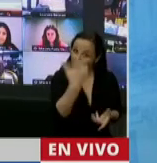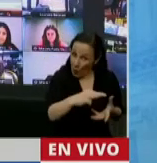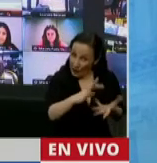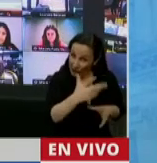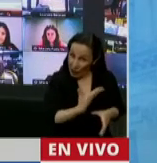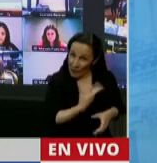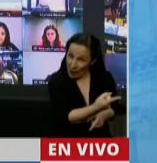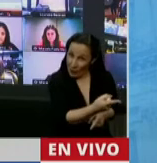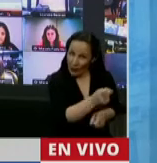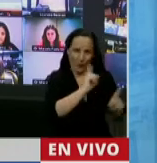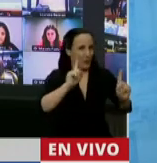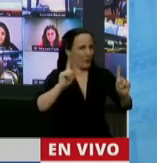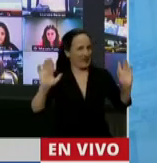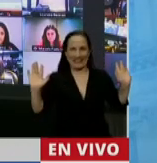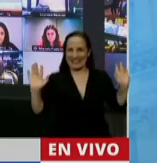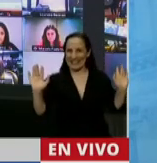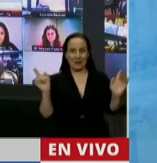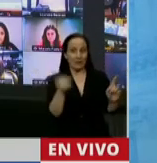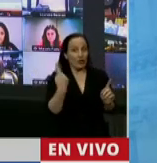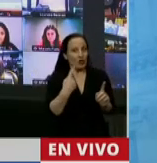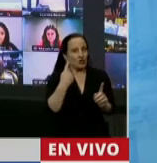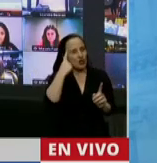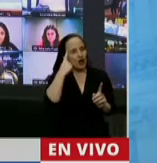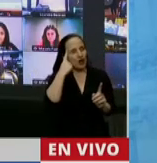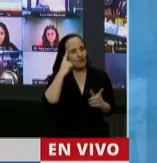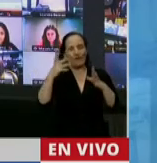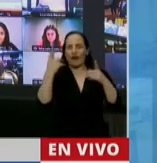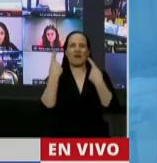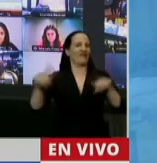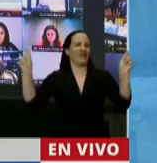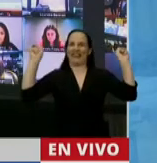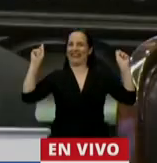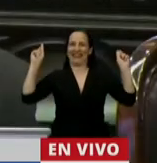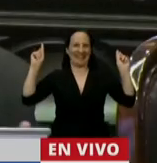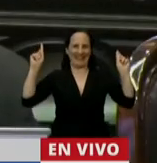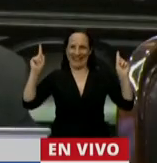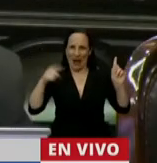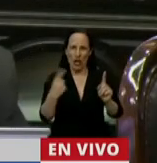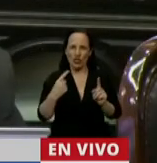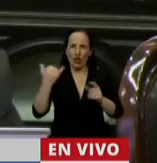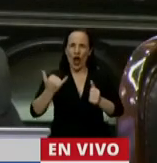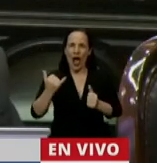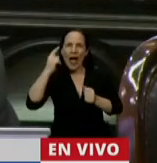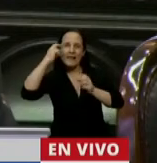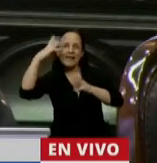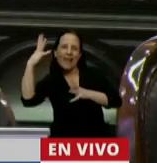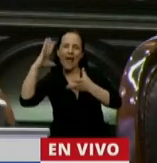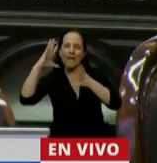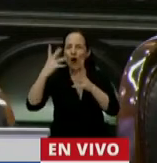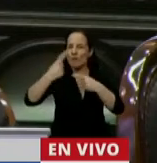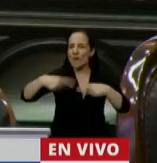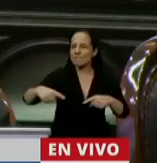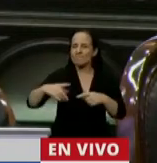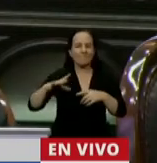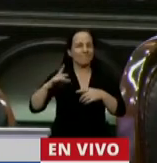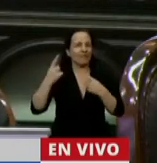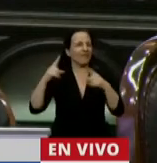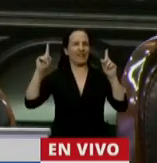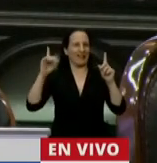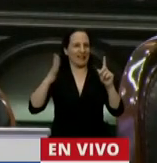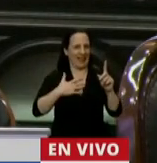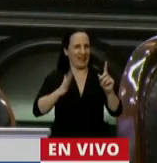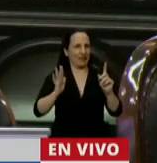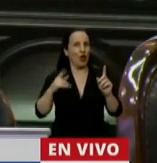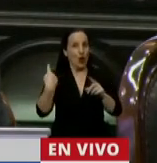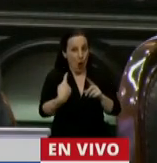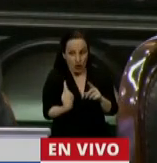son necesarias, pero es muy importante, sobre todo por la mala experiencia, ¿no?, que ya nos dictan otras leyes, es muy importante después cómo se baja y